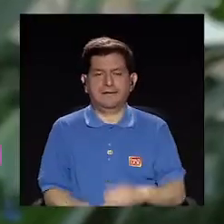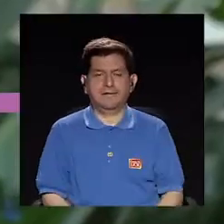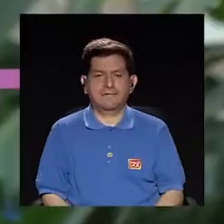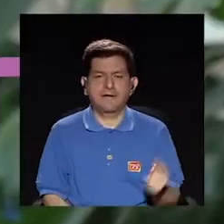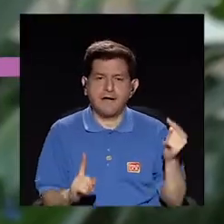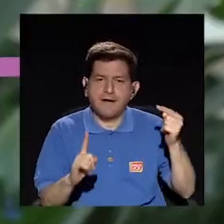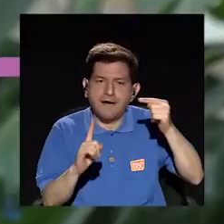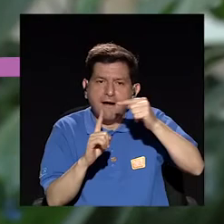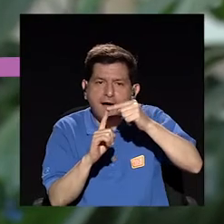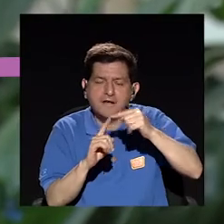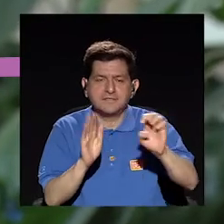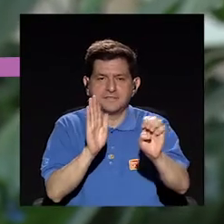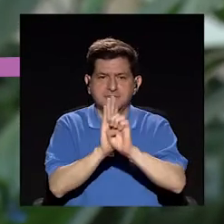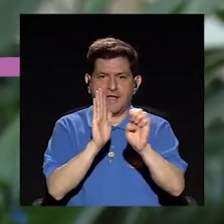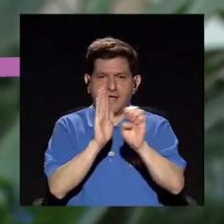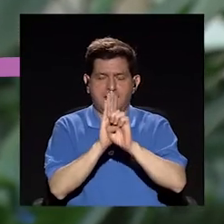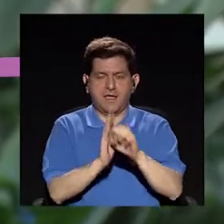Hasta